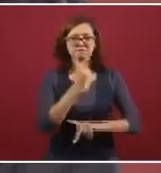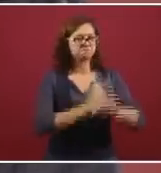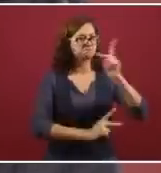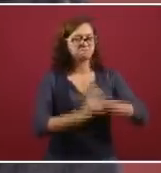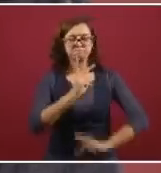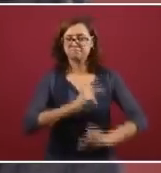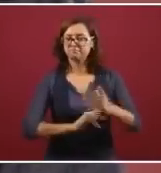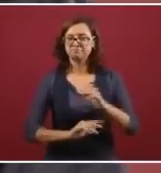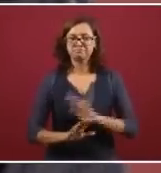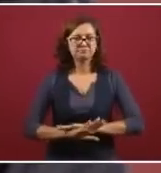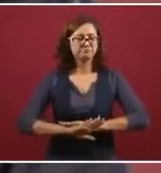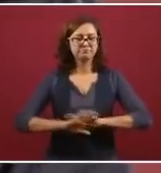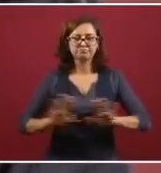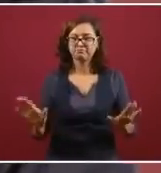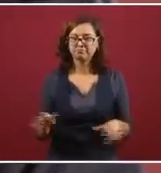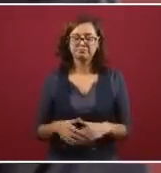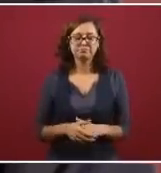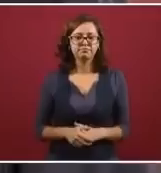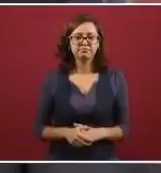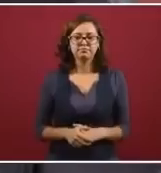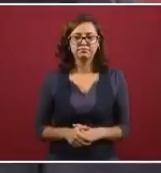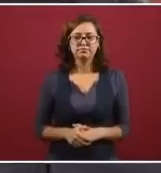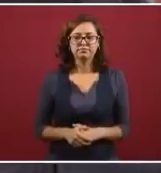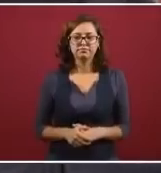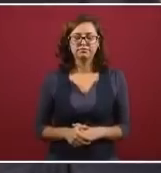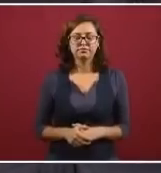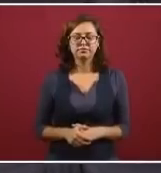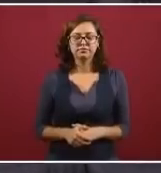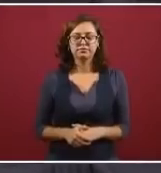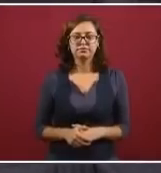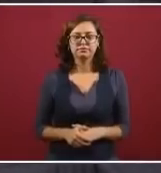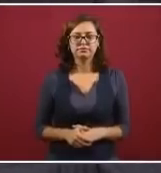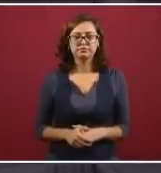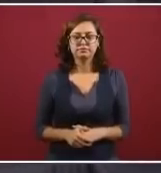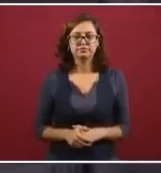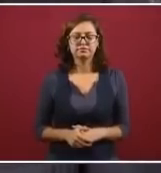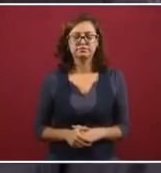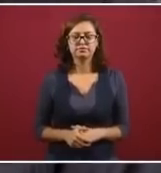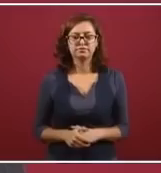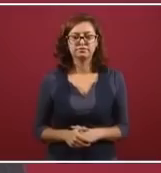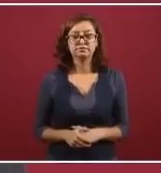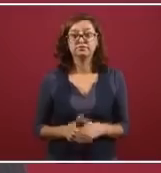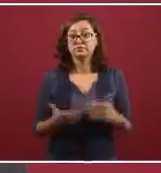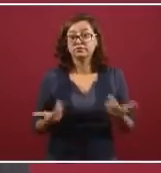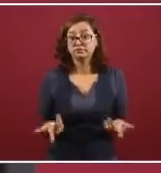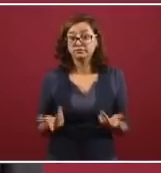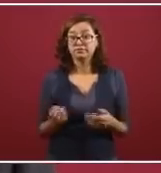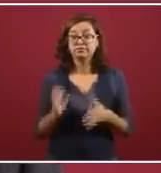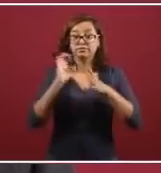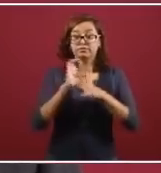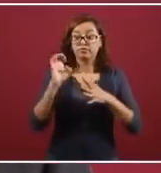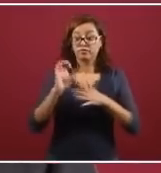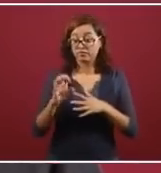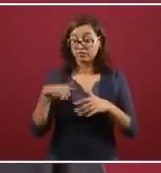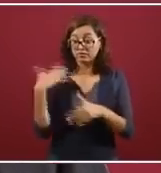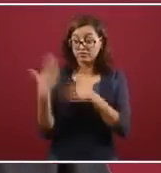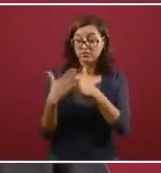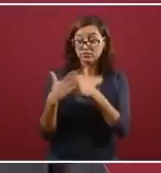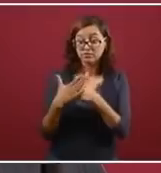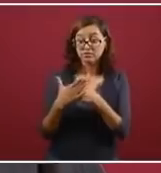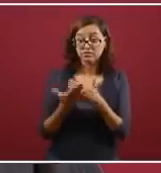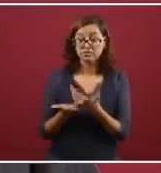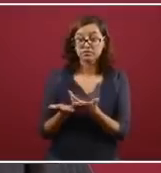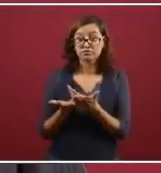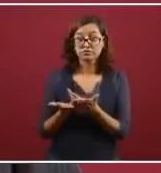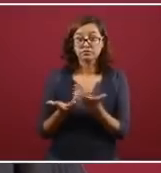Entonces, ¿cómo financiar el presupuesto, si no